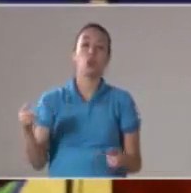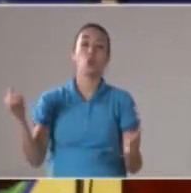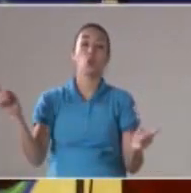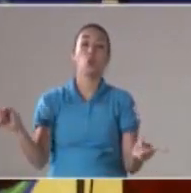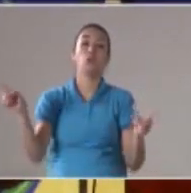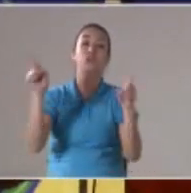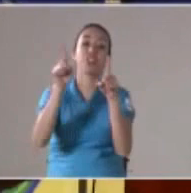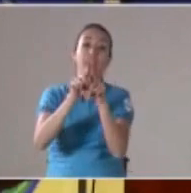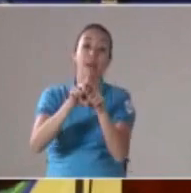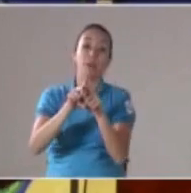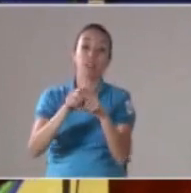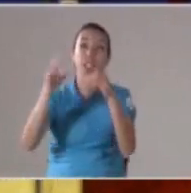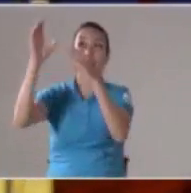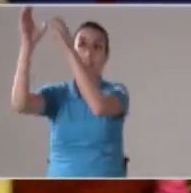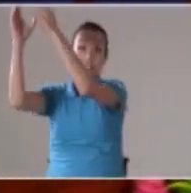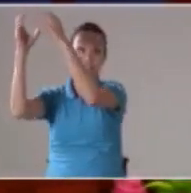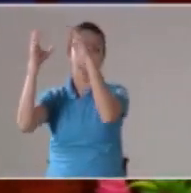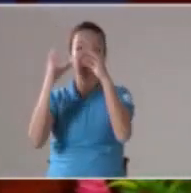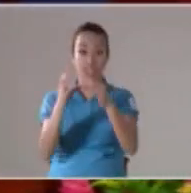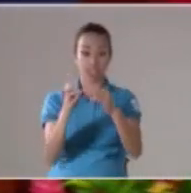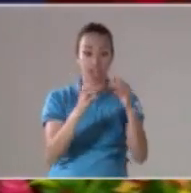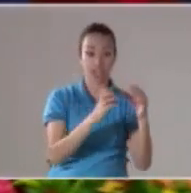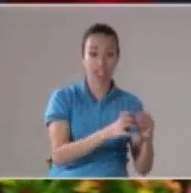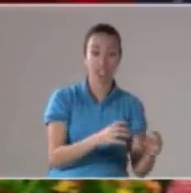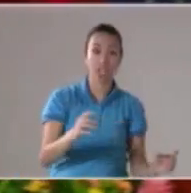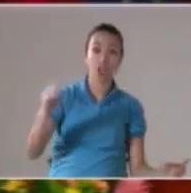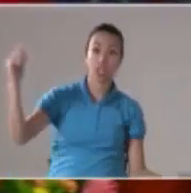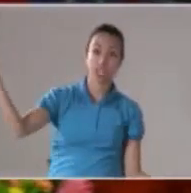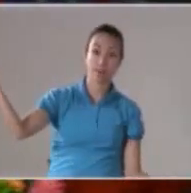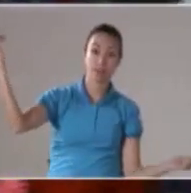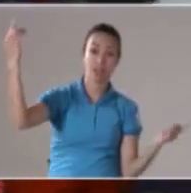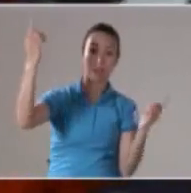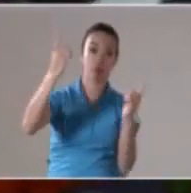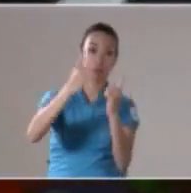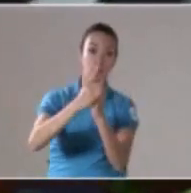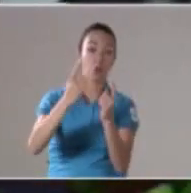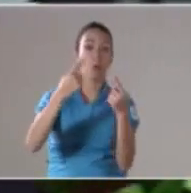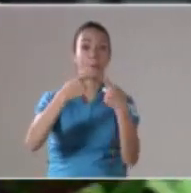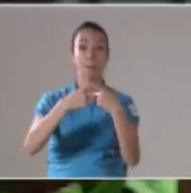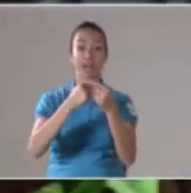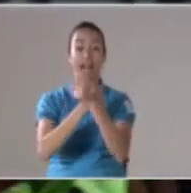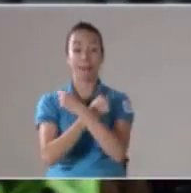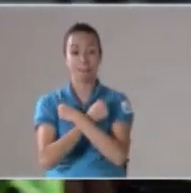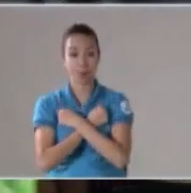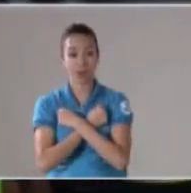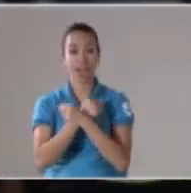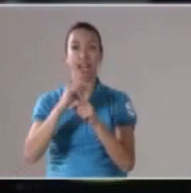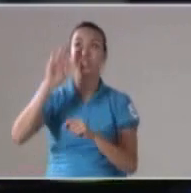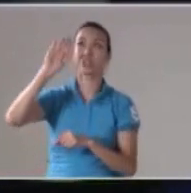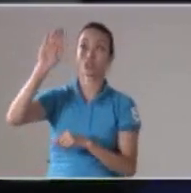lugar espiritual. Él, por amor a su nombre,